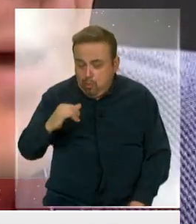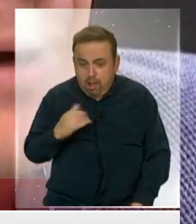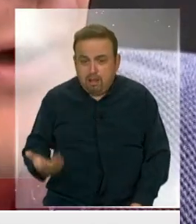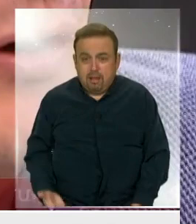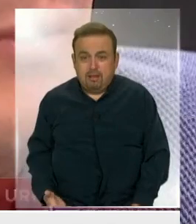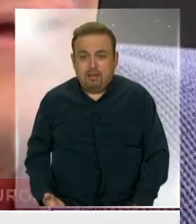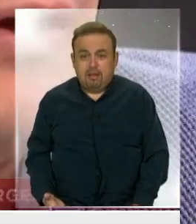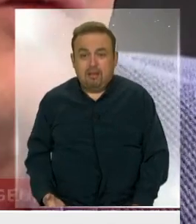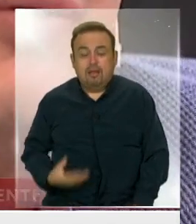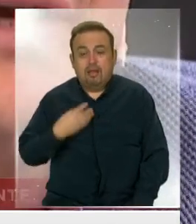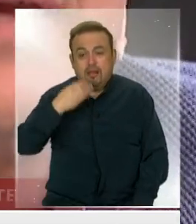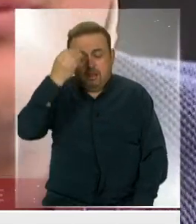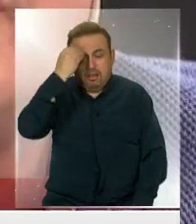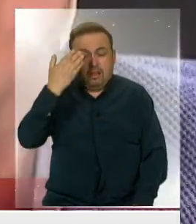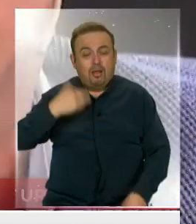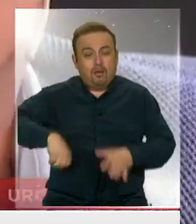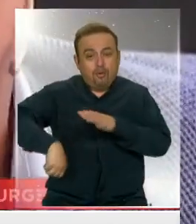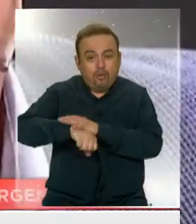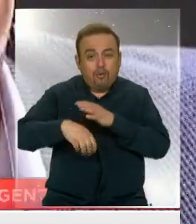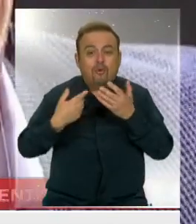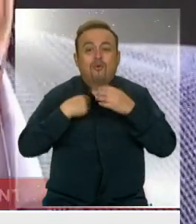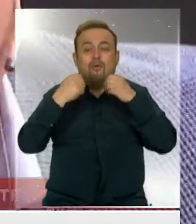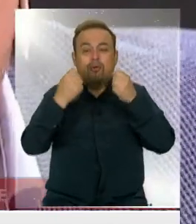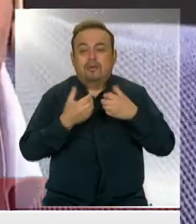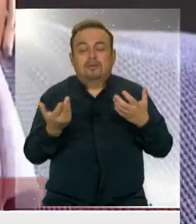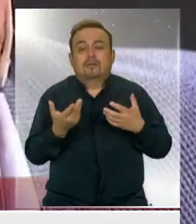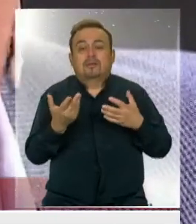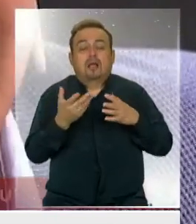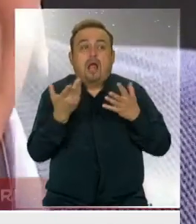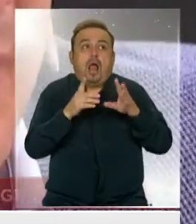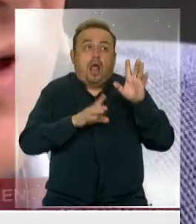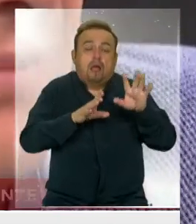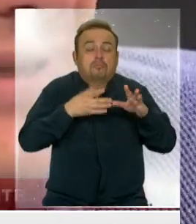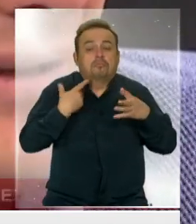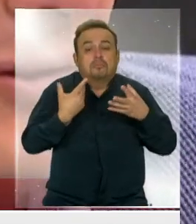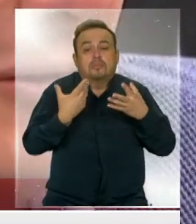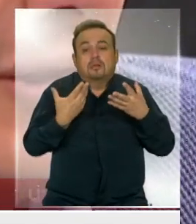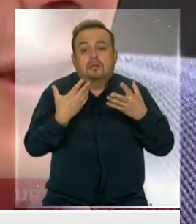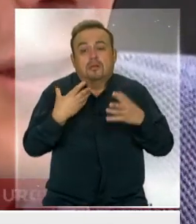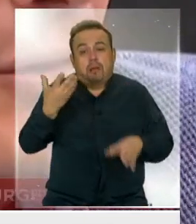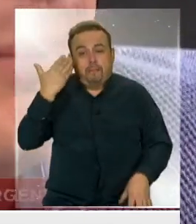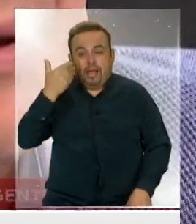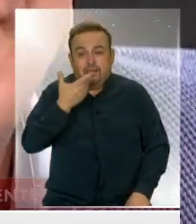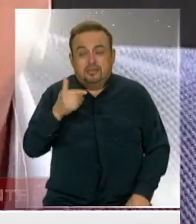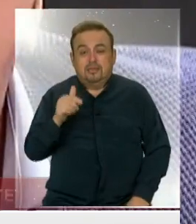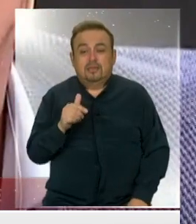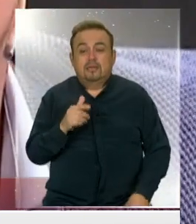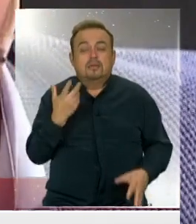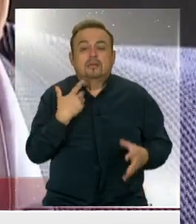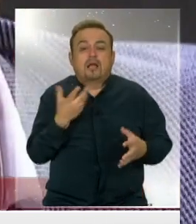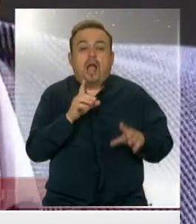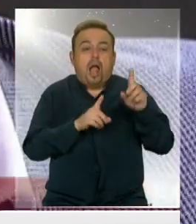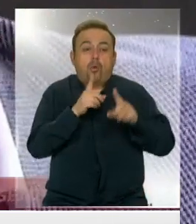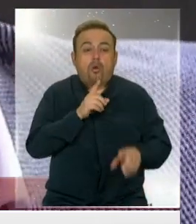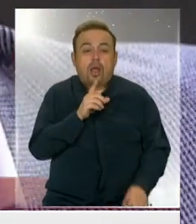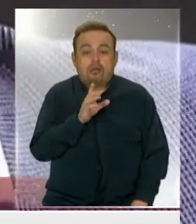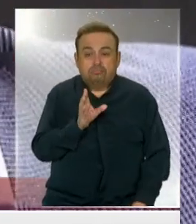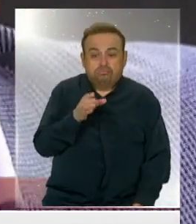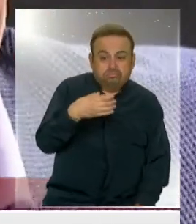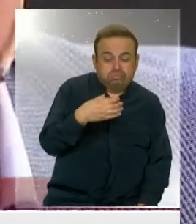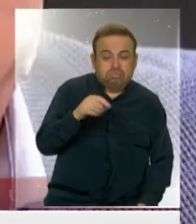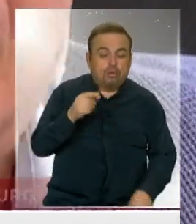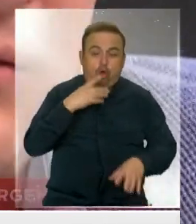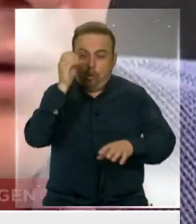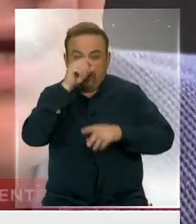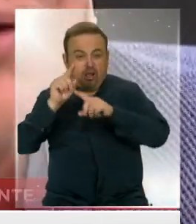porque recordamos al Diego futbolista, porque podíamos, es increíble hablar de pasado, ¿no? No empatizar con algunas cuestiones, con